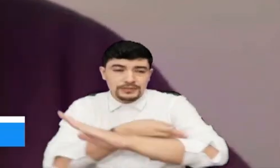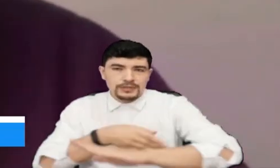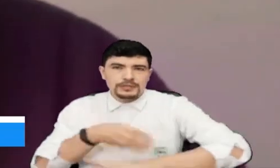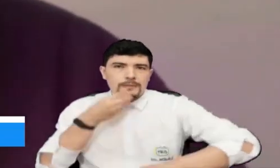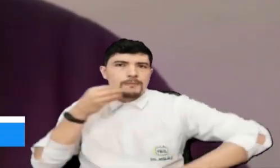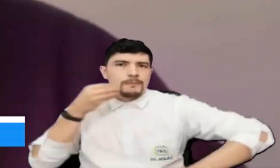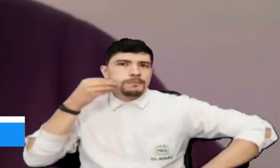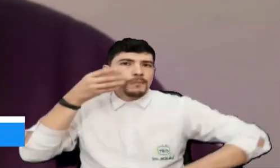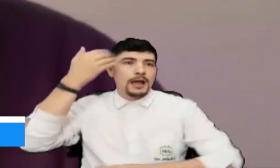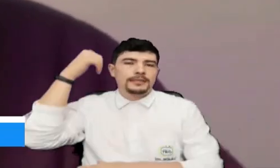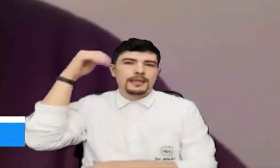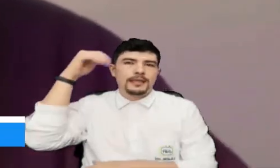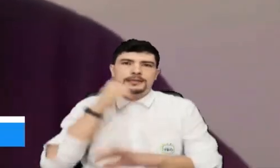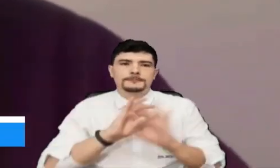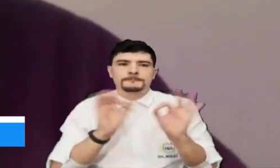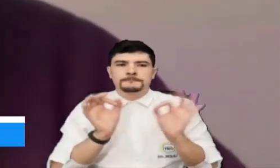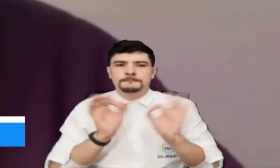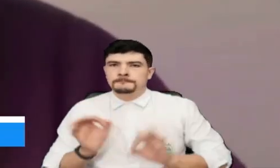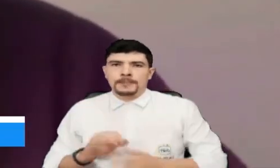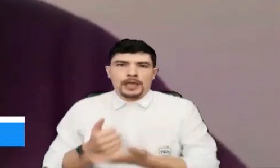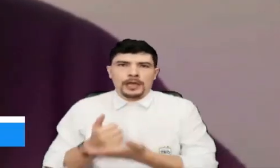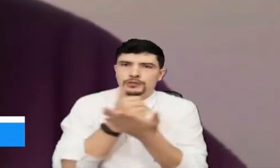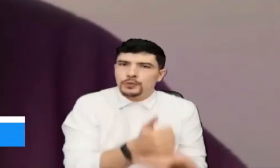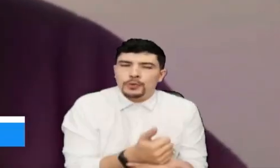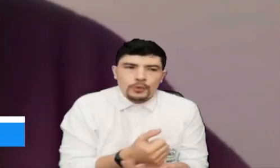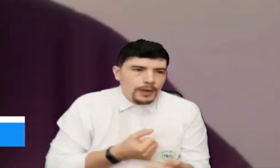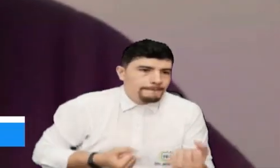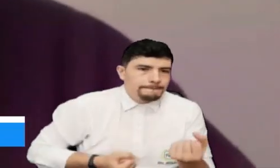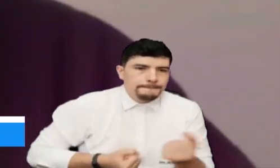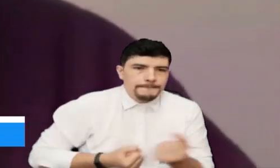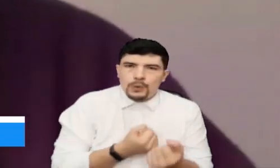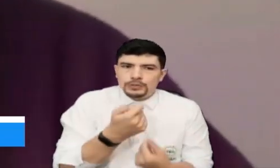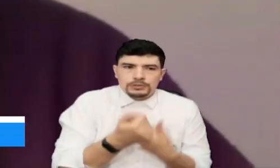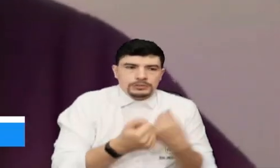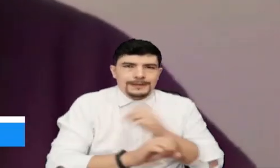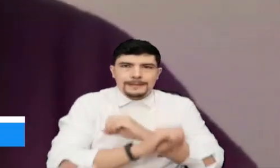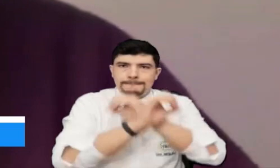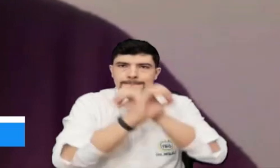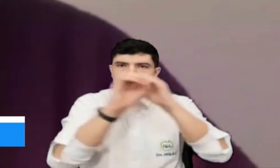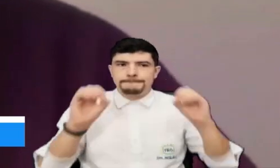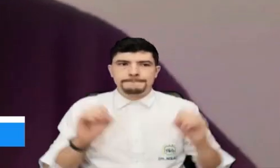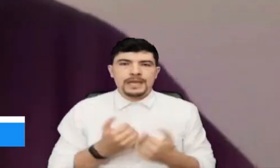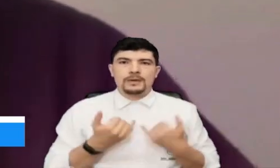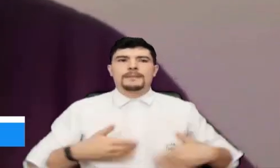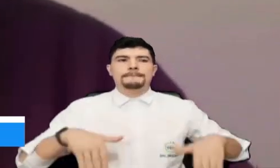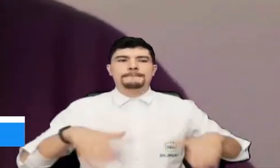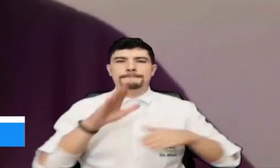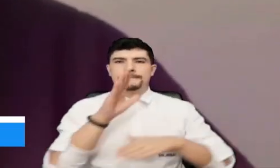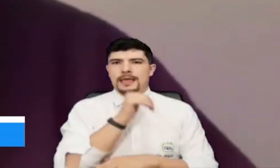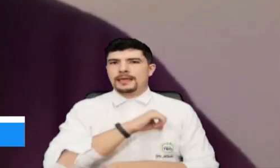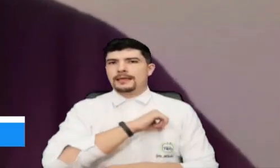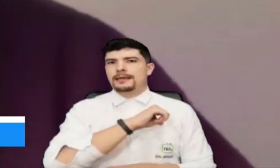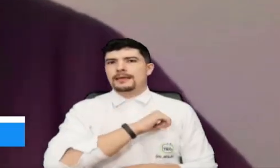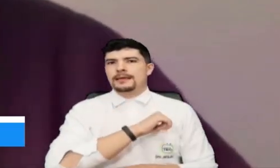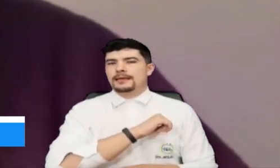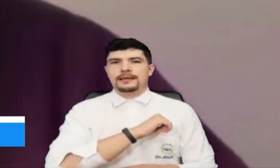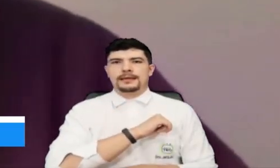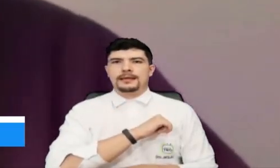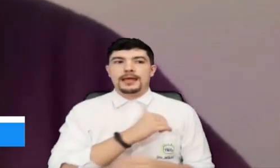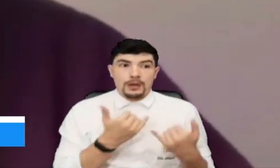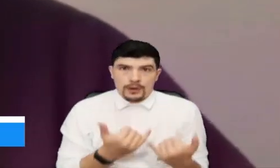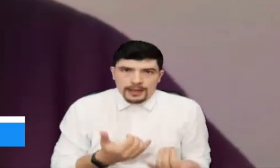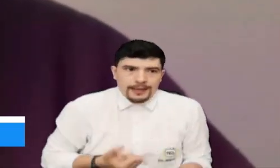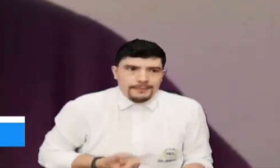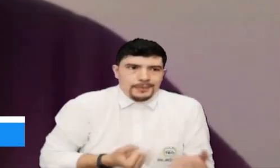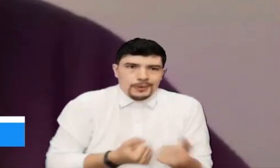ningún tipo de apoyo monetario a no tenerlo, y eso va a ser fundamental y va a ser sobre todo pues una